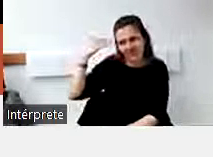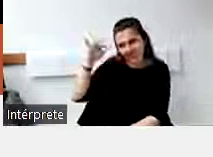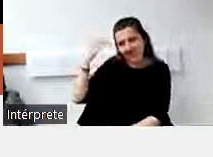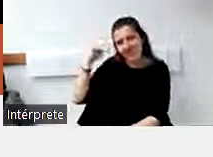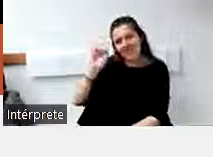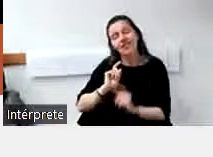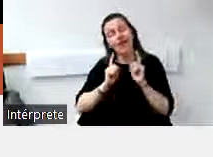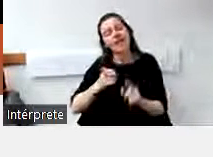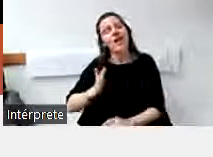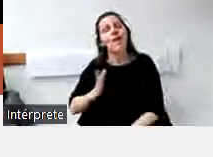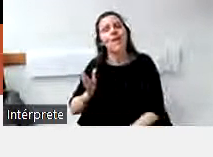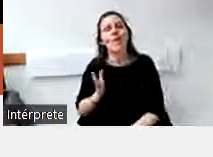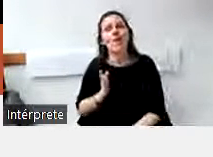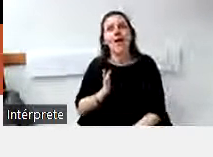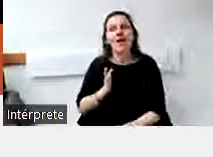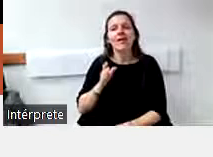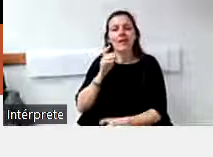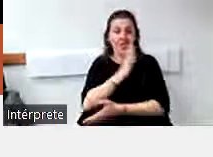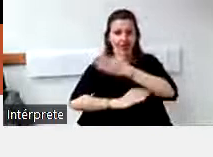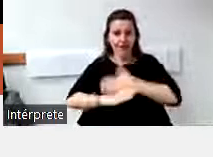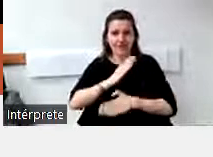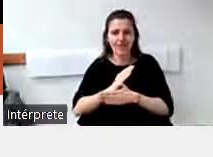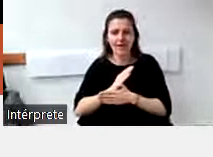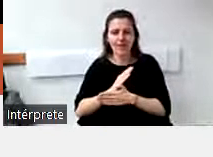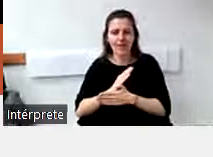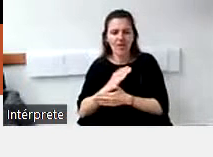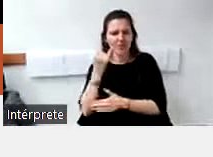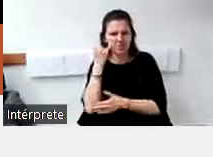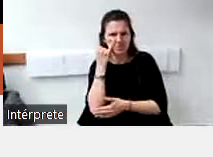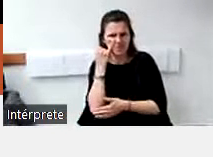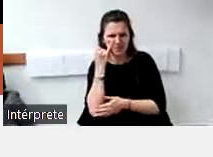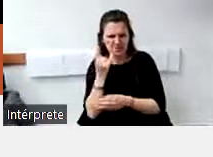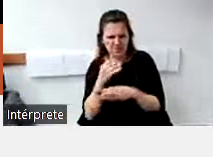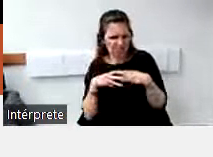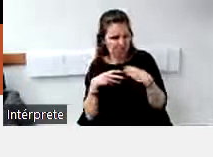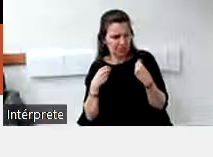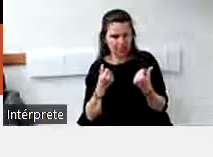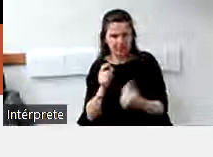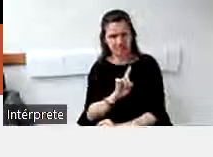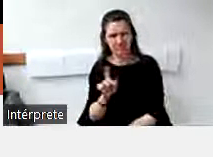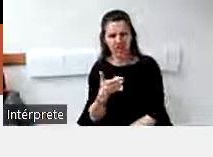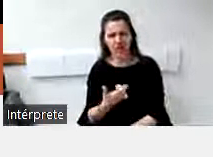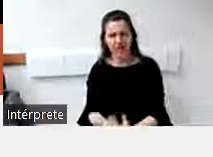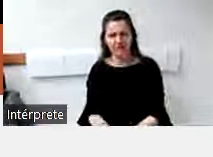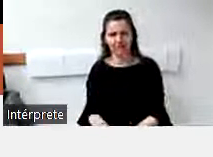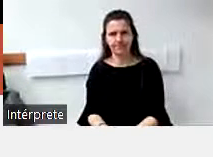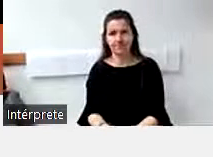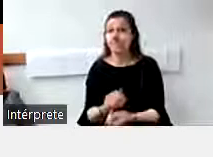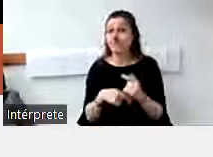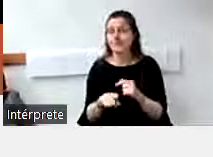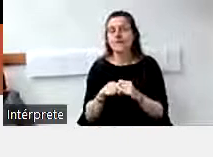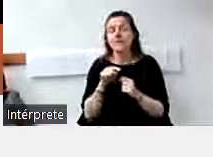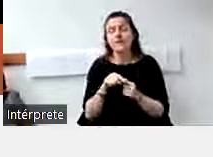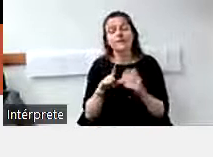personas desexualizadas. Esa, como lo vamos a ver, es un gran tema. Esto